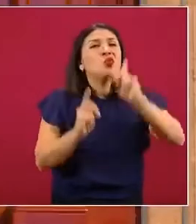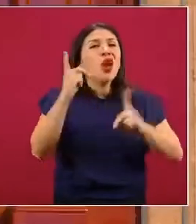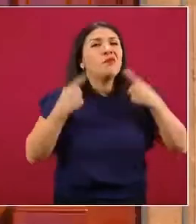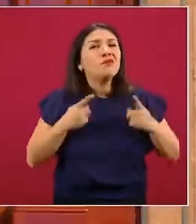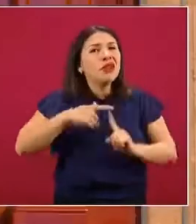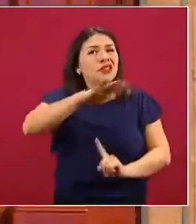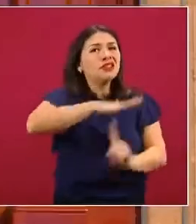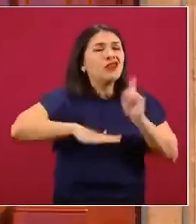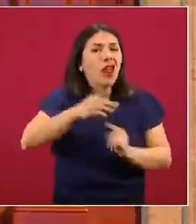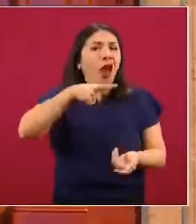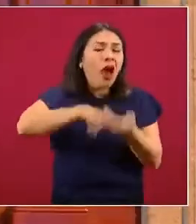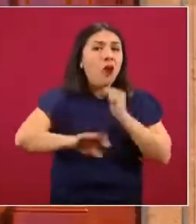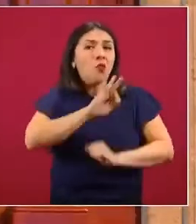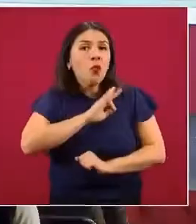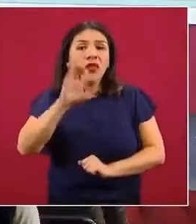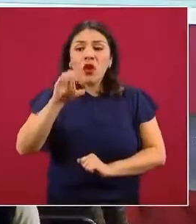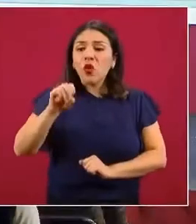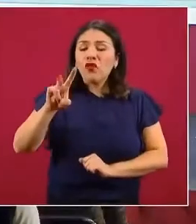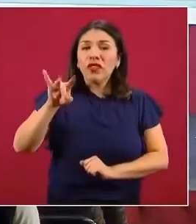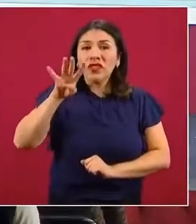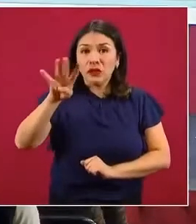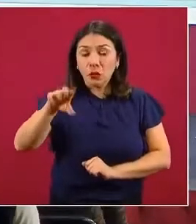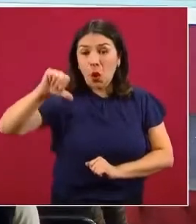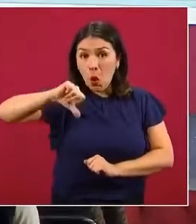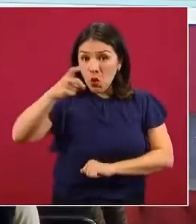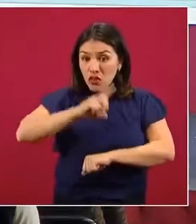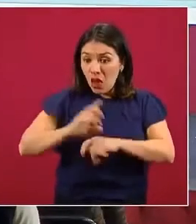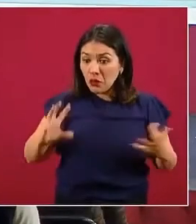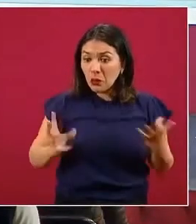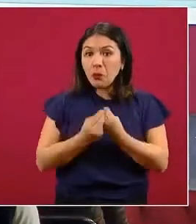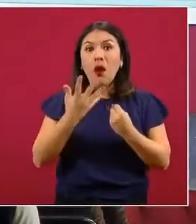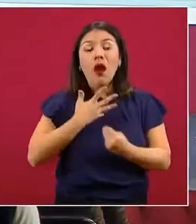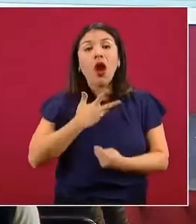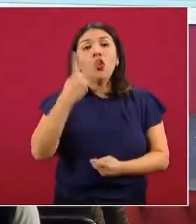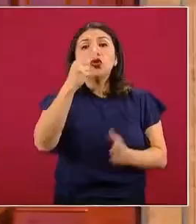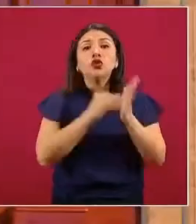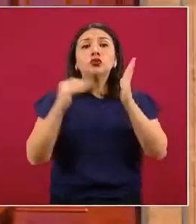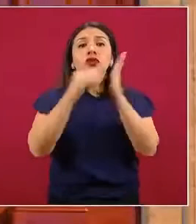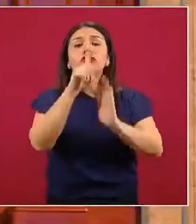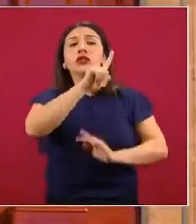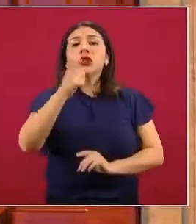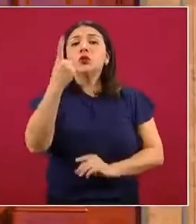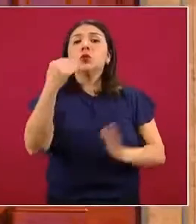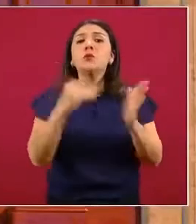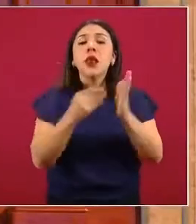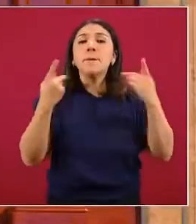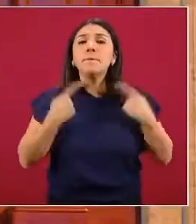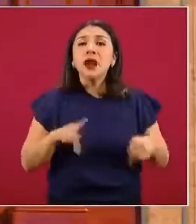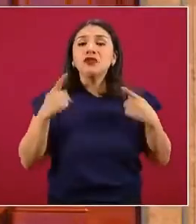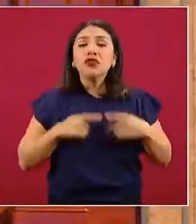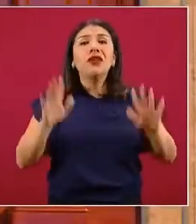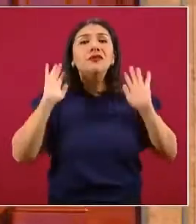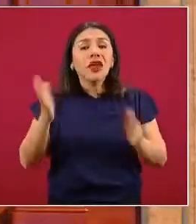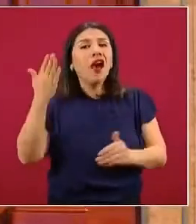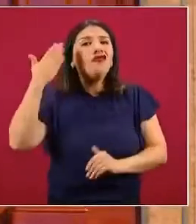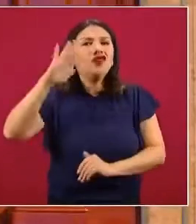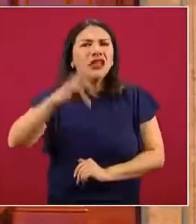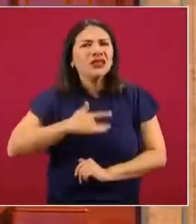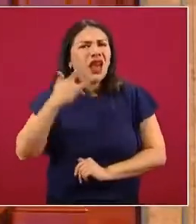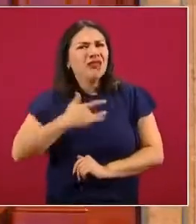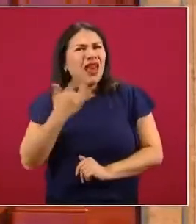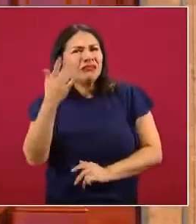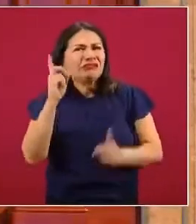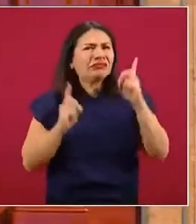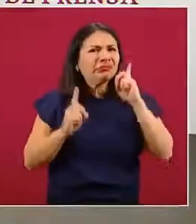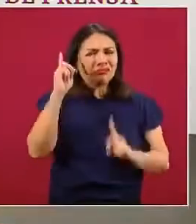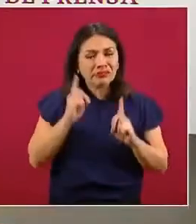de COVID-19. Al corte de hoy ya son más de 2.701.000 las personas que han tenido esta